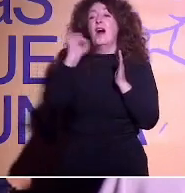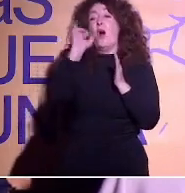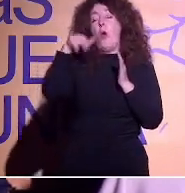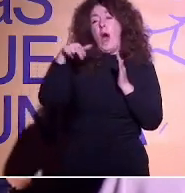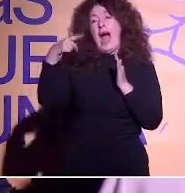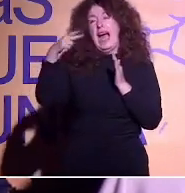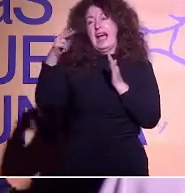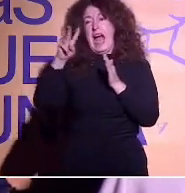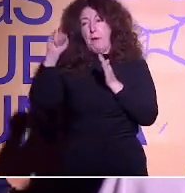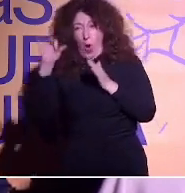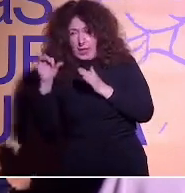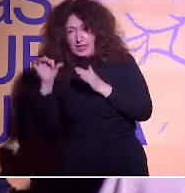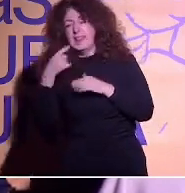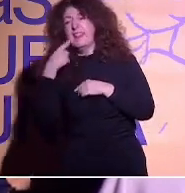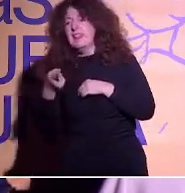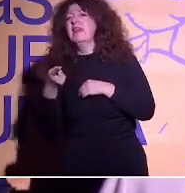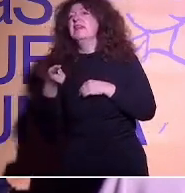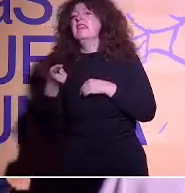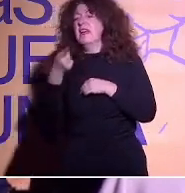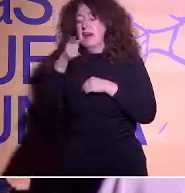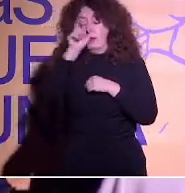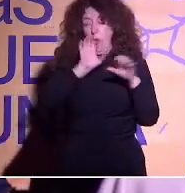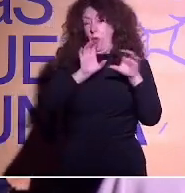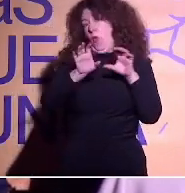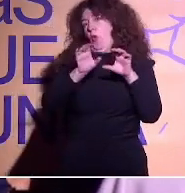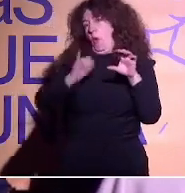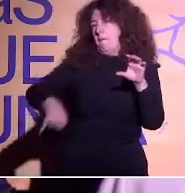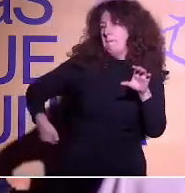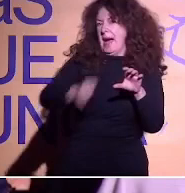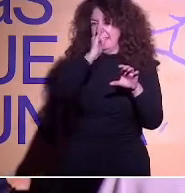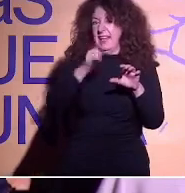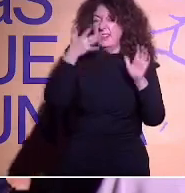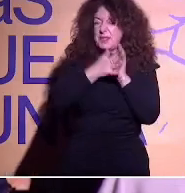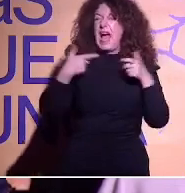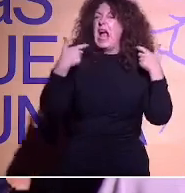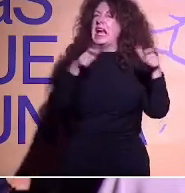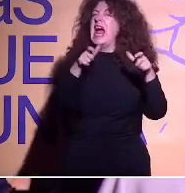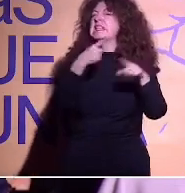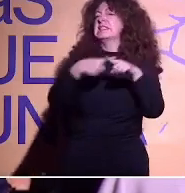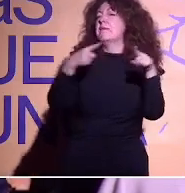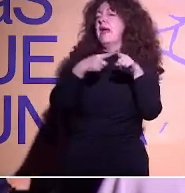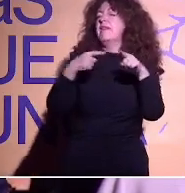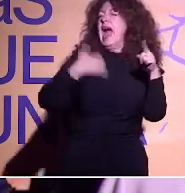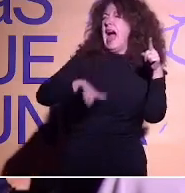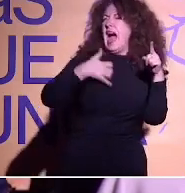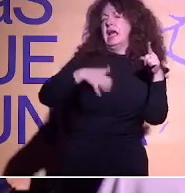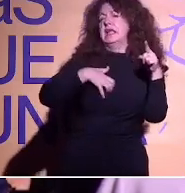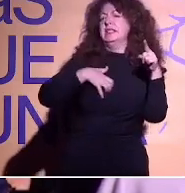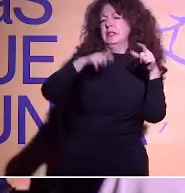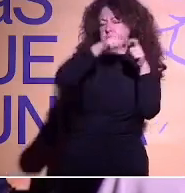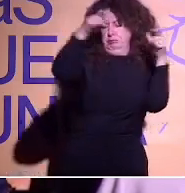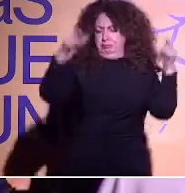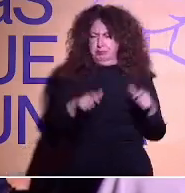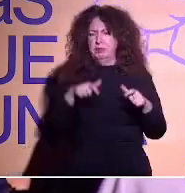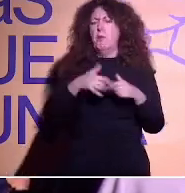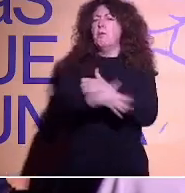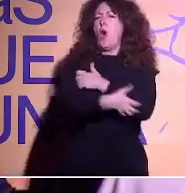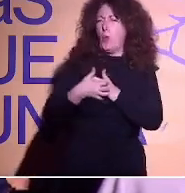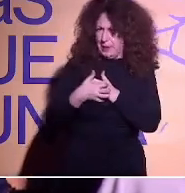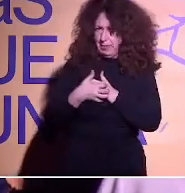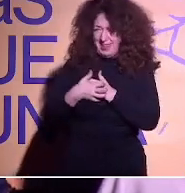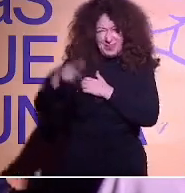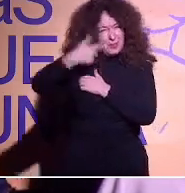le va a dar una patada en el culo a la clase media Argentina y la va a tirar directa la pobreza no nos lo podemos permitir compañeros y